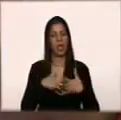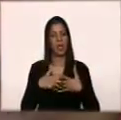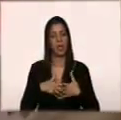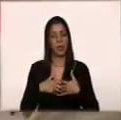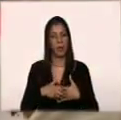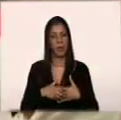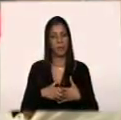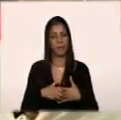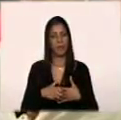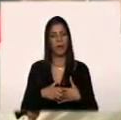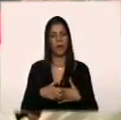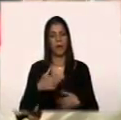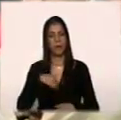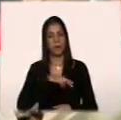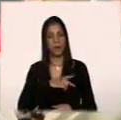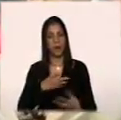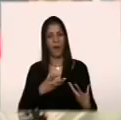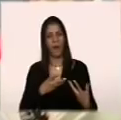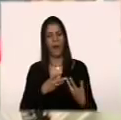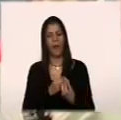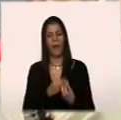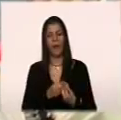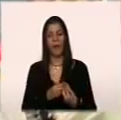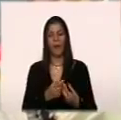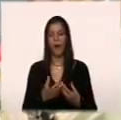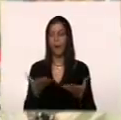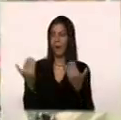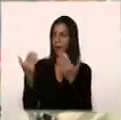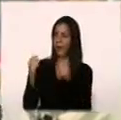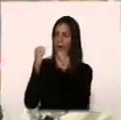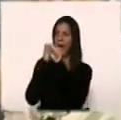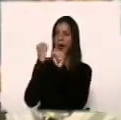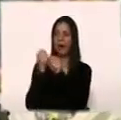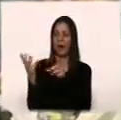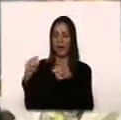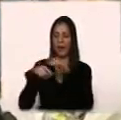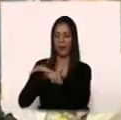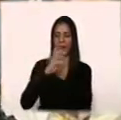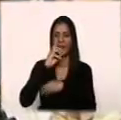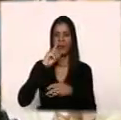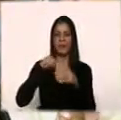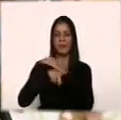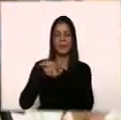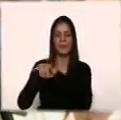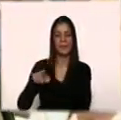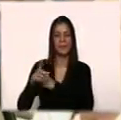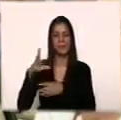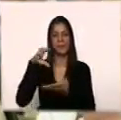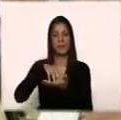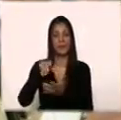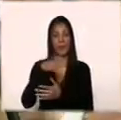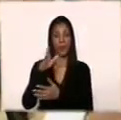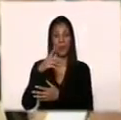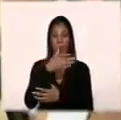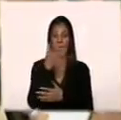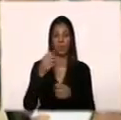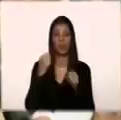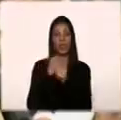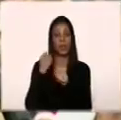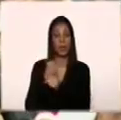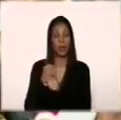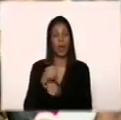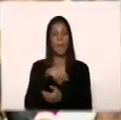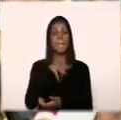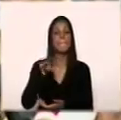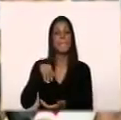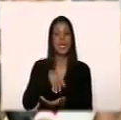está, pudimos traer un grupo importante, pero se quedaron muchos por fuera, no pudimos traer los que están más lejos. Aquí están los compañeros de Miranda, ¿dónde están los de